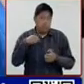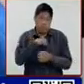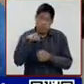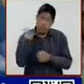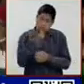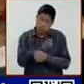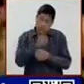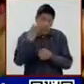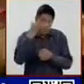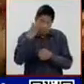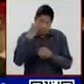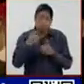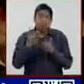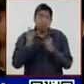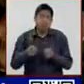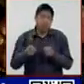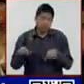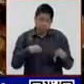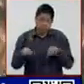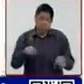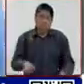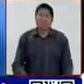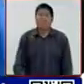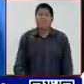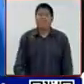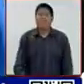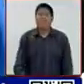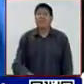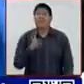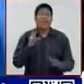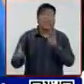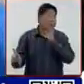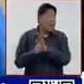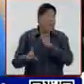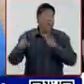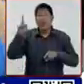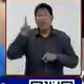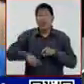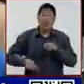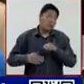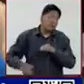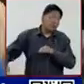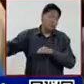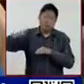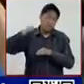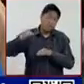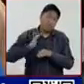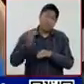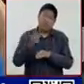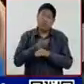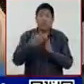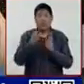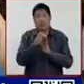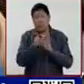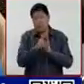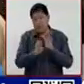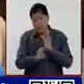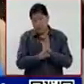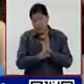producto como corresponde. Una ley no puede estar sobre nuestra